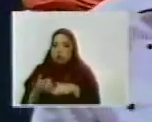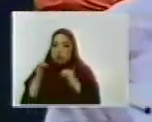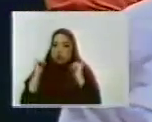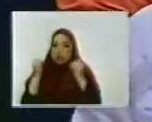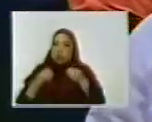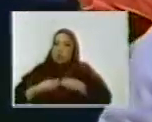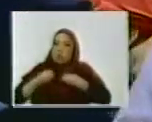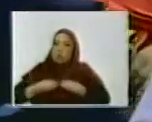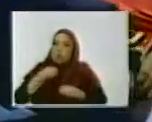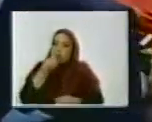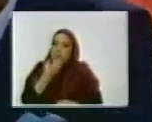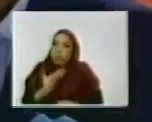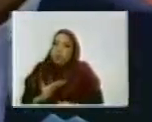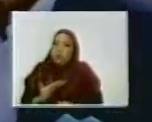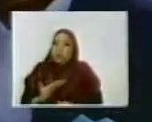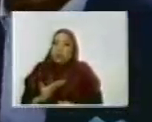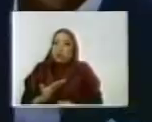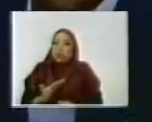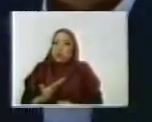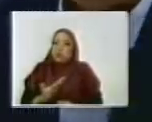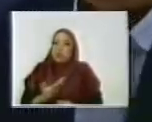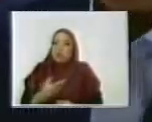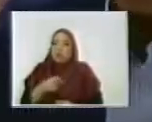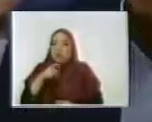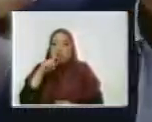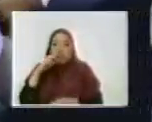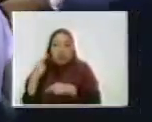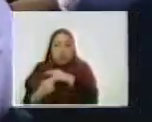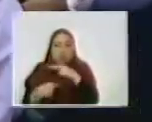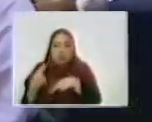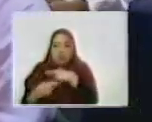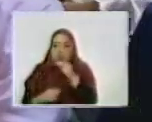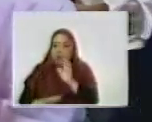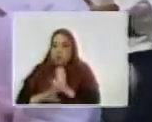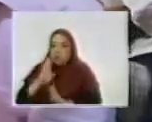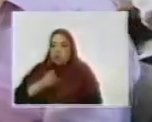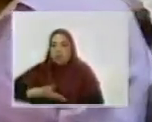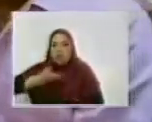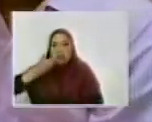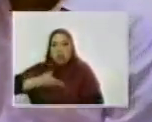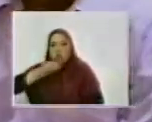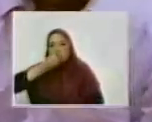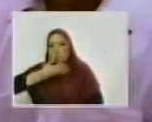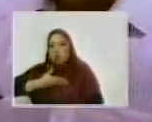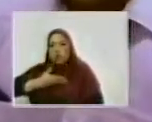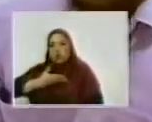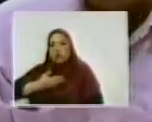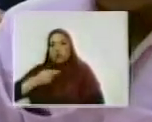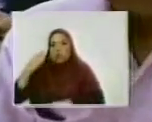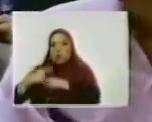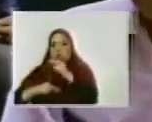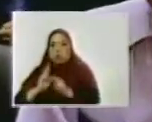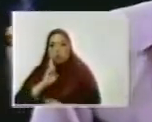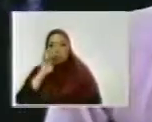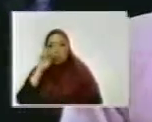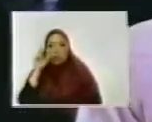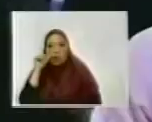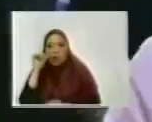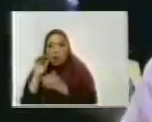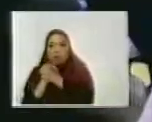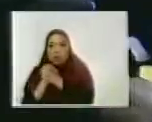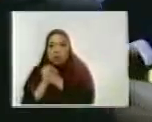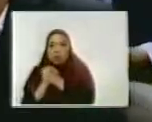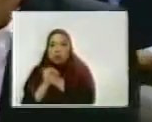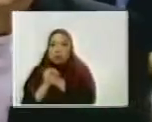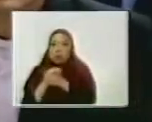vida y esa terquedad revolucionaria que lo hizo tan grande al querido Alí Rodríguez Araque. Me quiero pedir